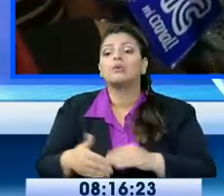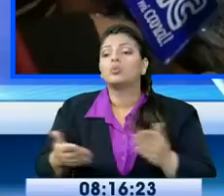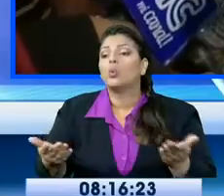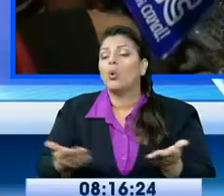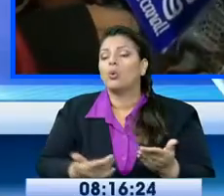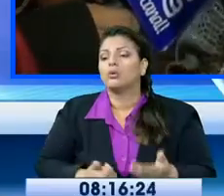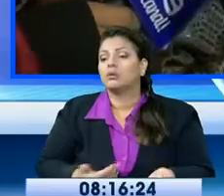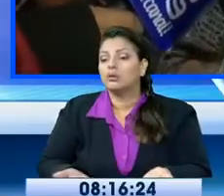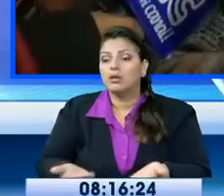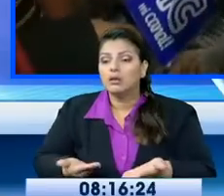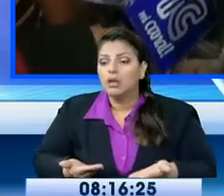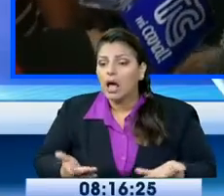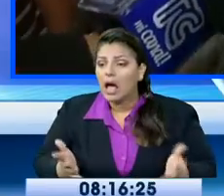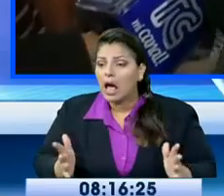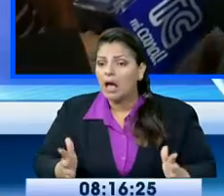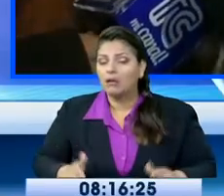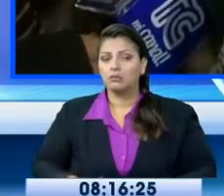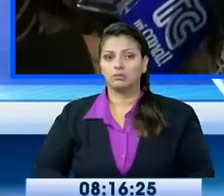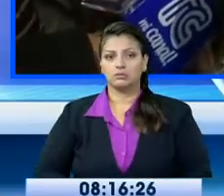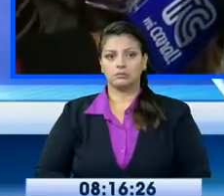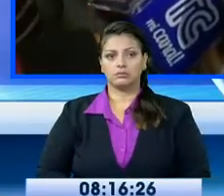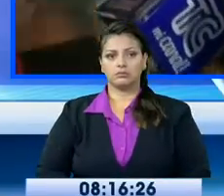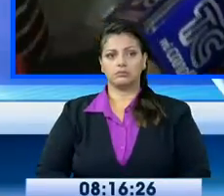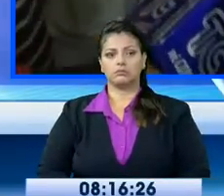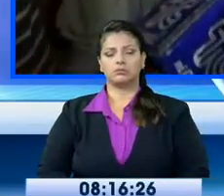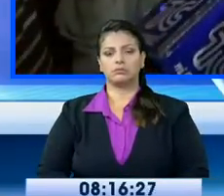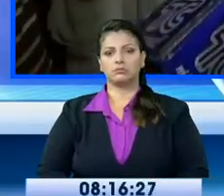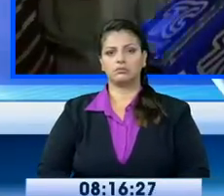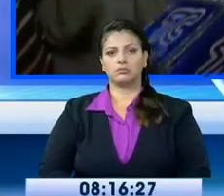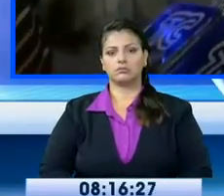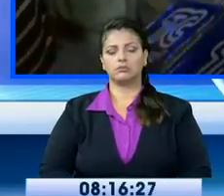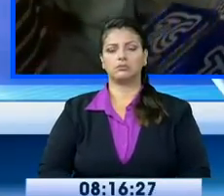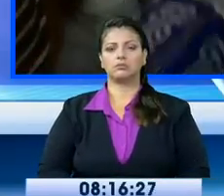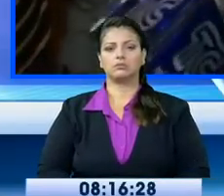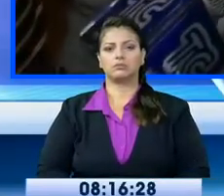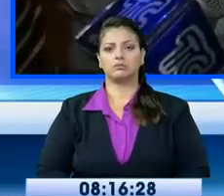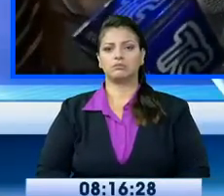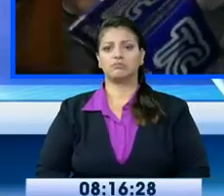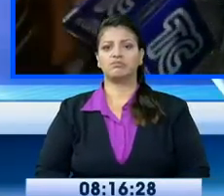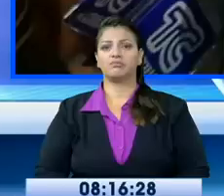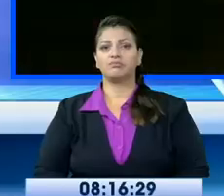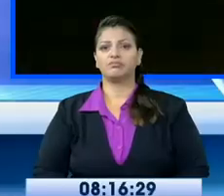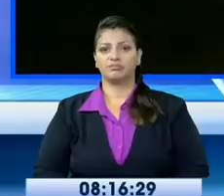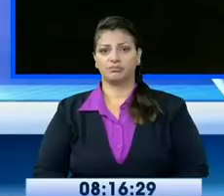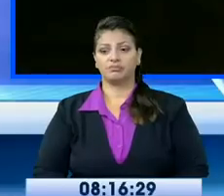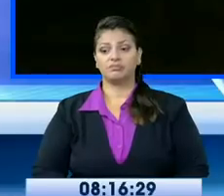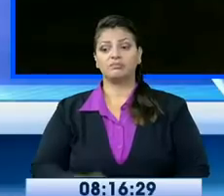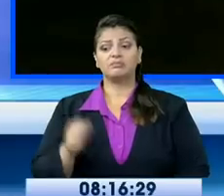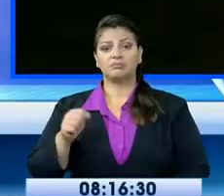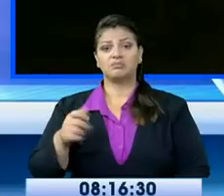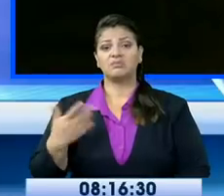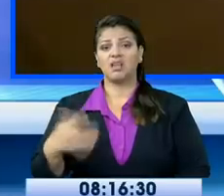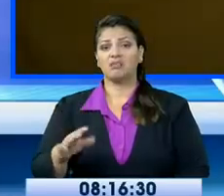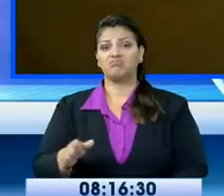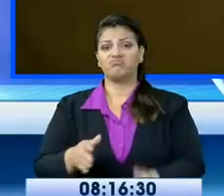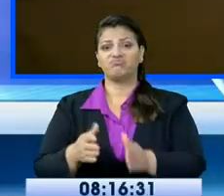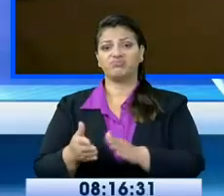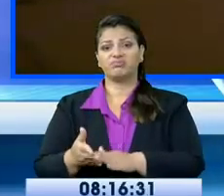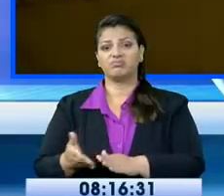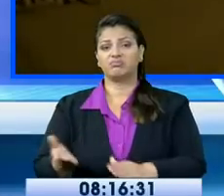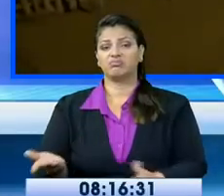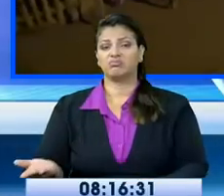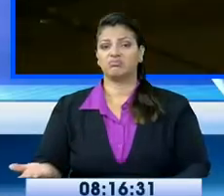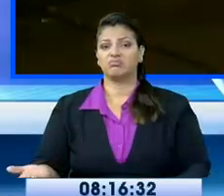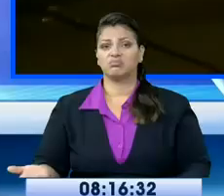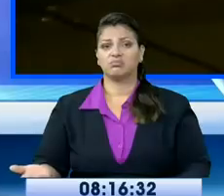y no debió haber resbalado, pero está ahí sentada, es otra cosa. Claro. La señora... Si es así, como dice la señora que está en pantalla,